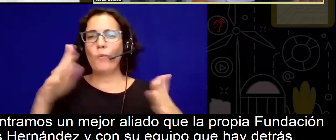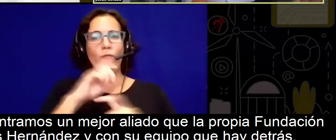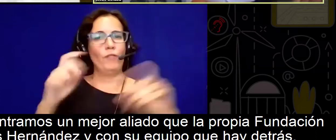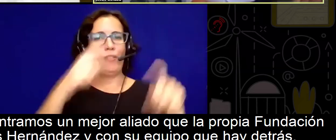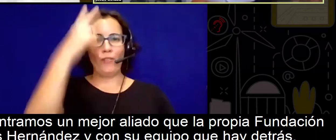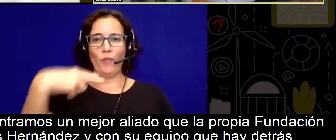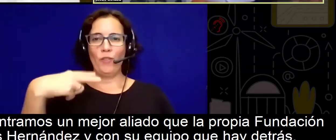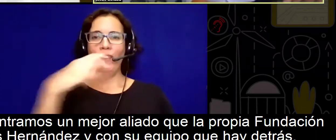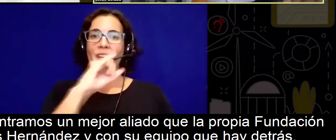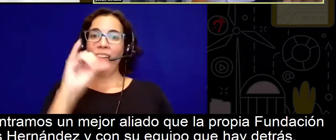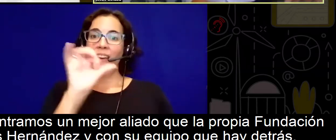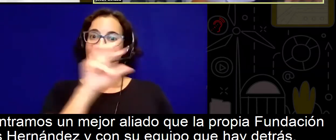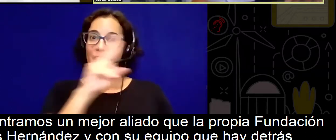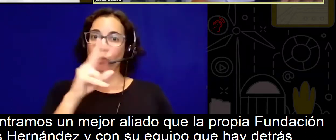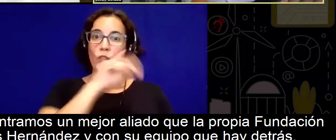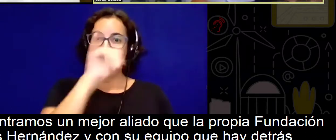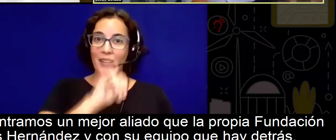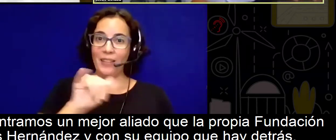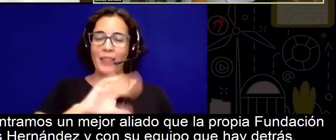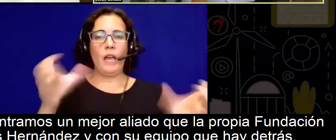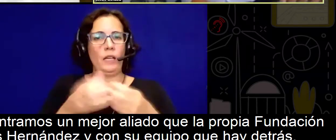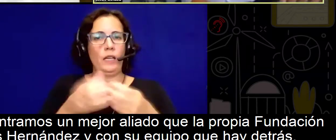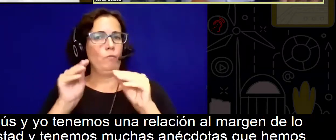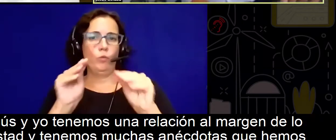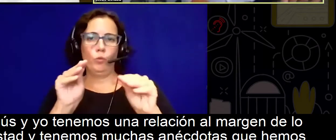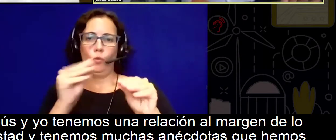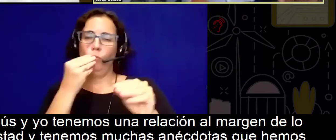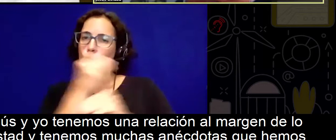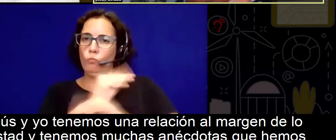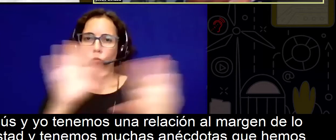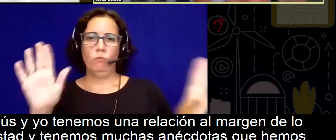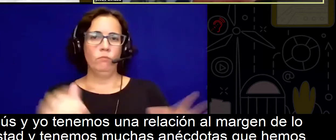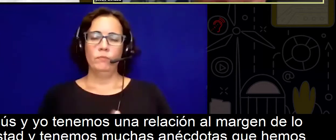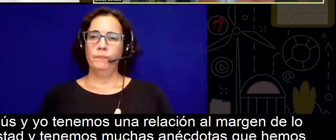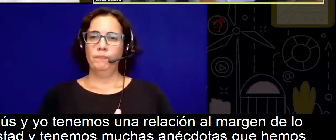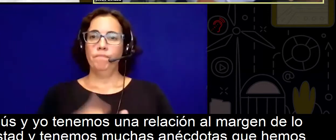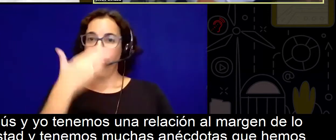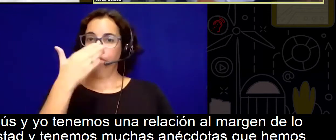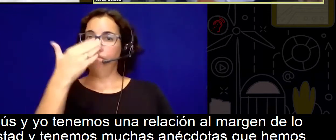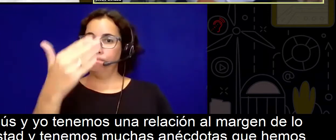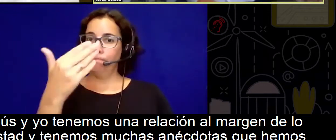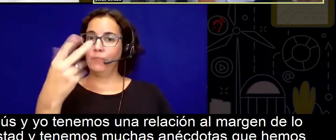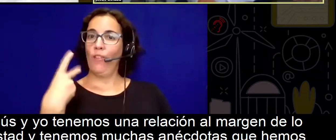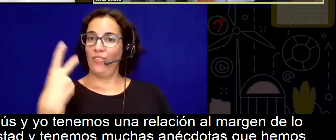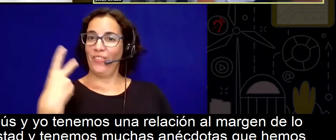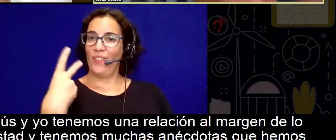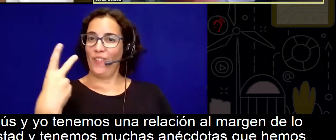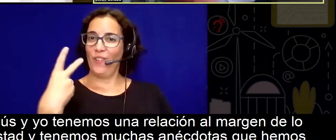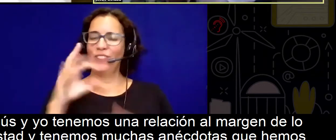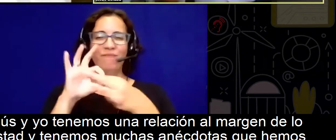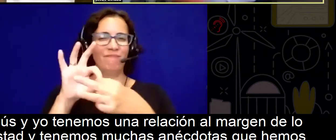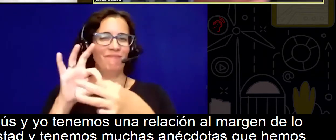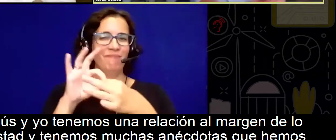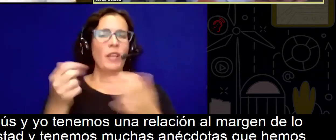y con su equipo, con Jesús Hernández y con su equipo que hay detrás, ¿no? Es verdad que Jesús y yo tenemos una relación, pues, al margen ya de